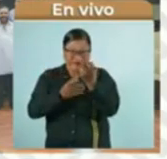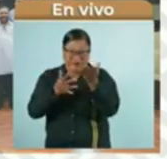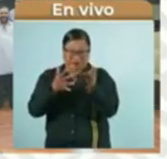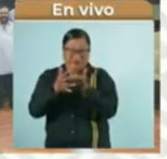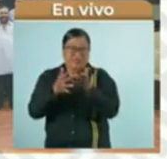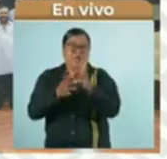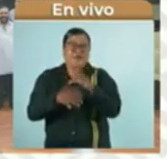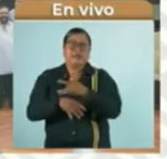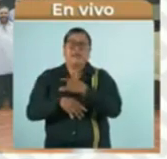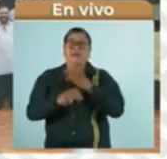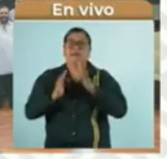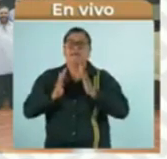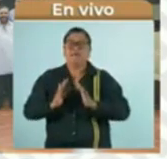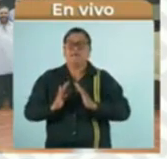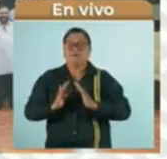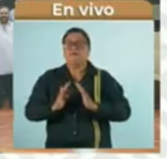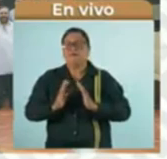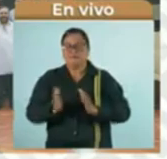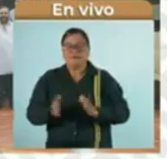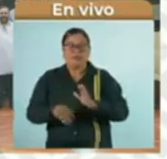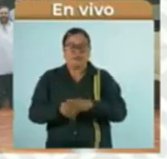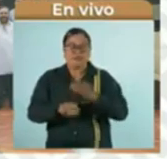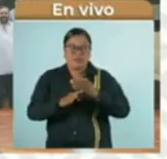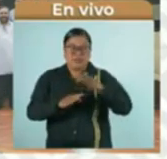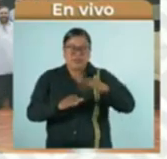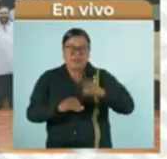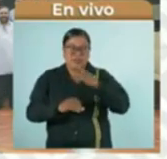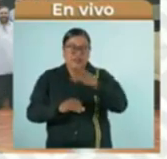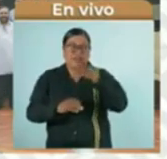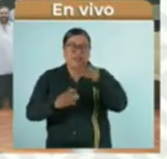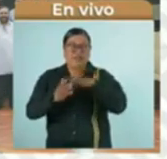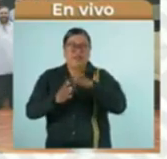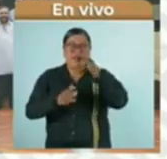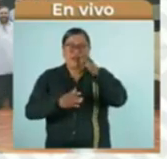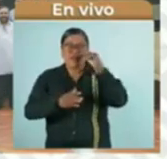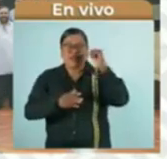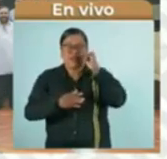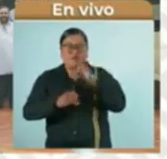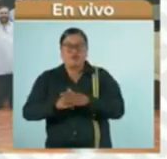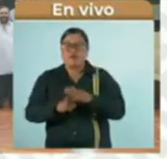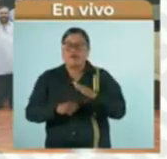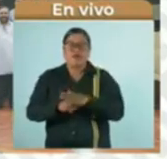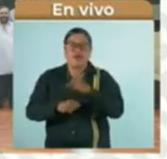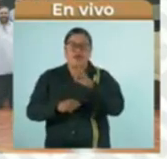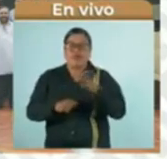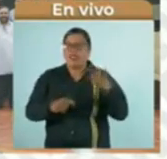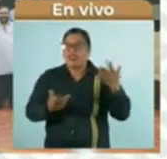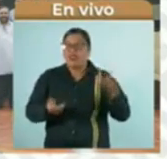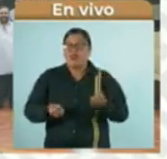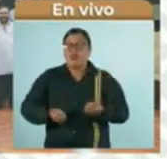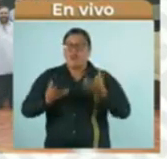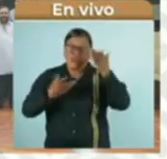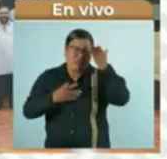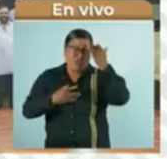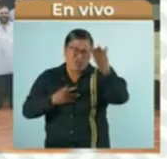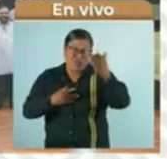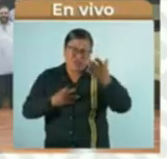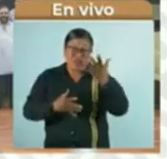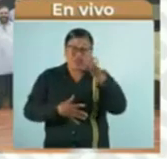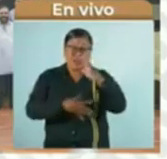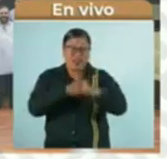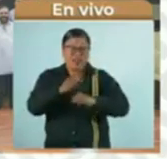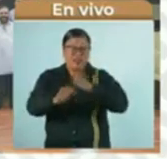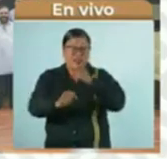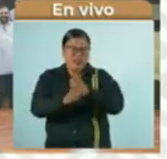mucha satisfacción a nosotros le decía yo al secretario el día de ayer porque duramos aproximadamente 10